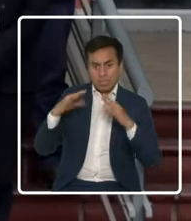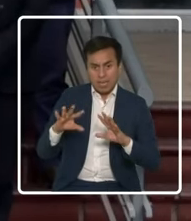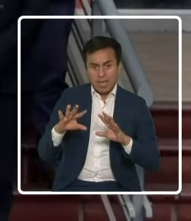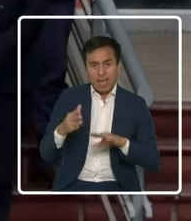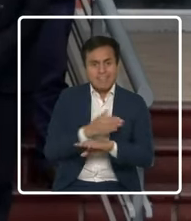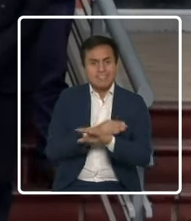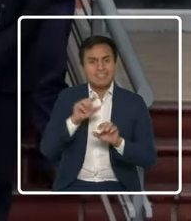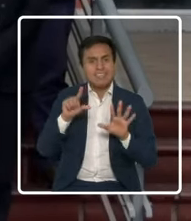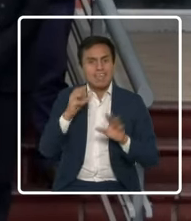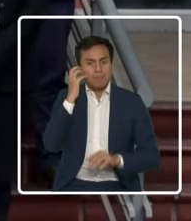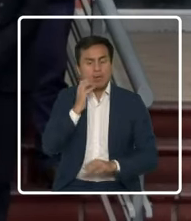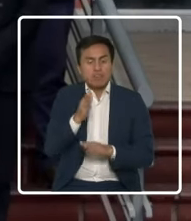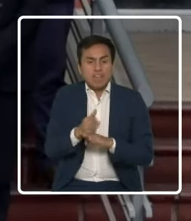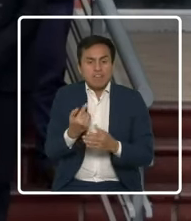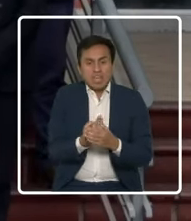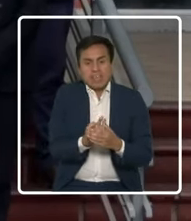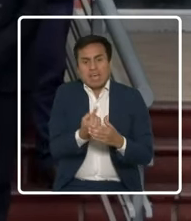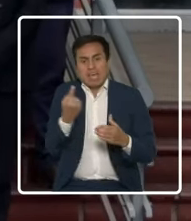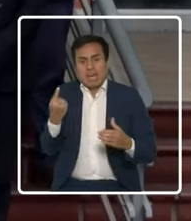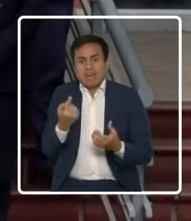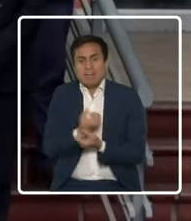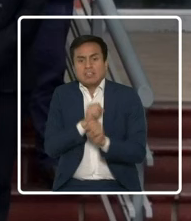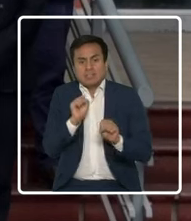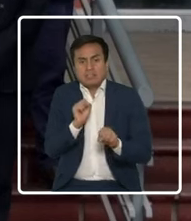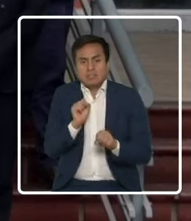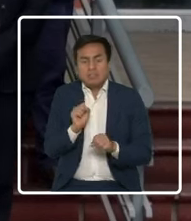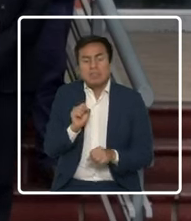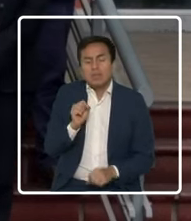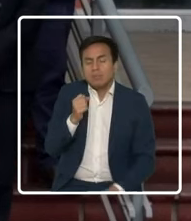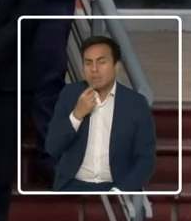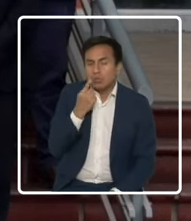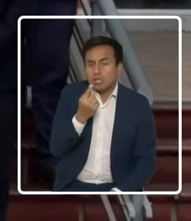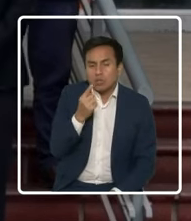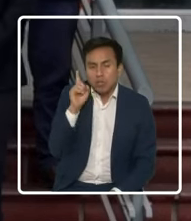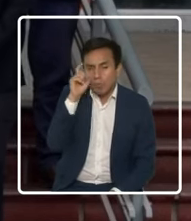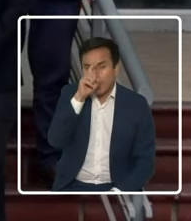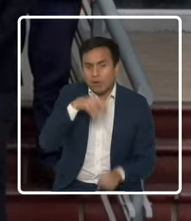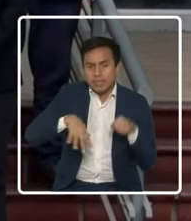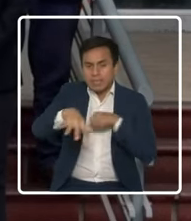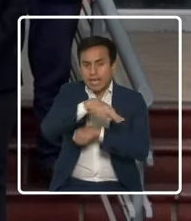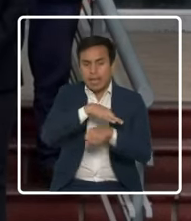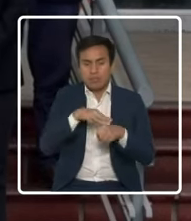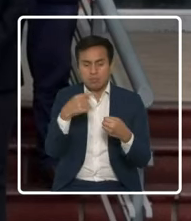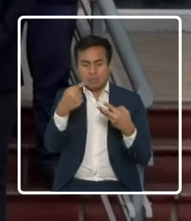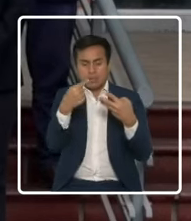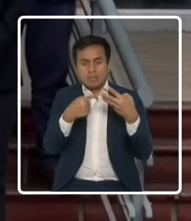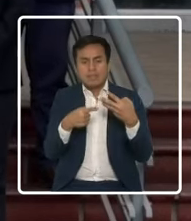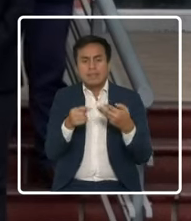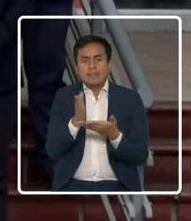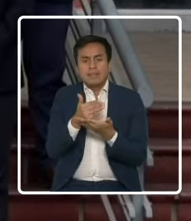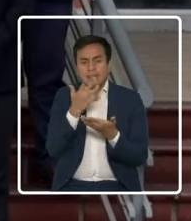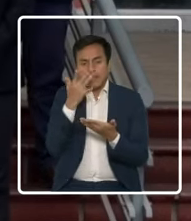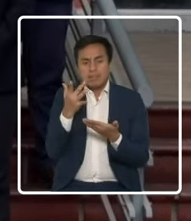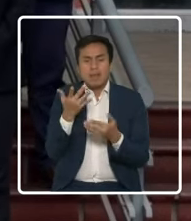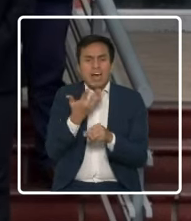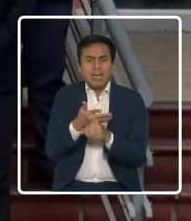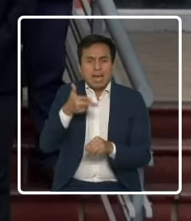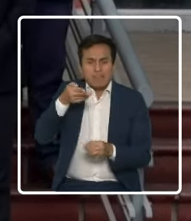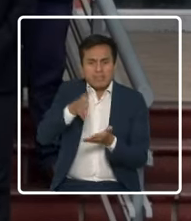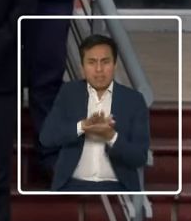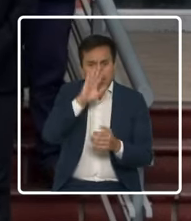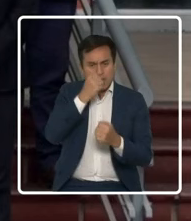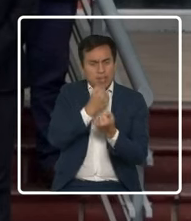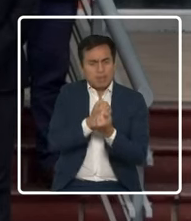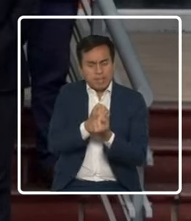que antes del 7 de mayo él debe dejar su cargo, y si no es complejo en este escenario que usted mismo ha estado describiendo de crimen organizado donde ha habido asesinatos